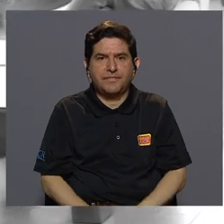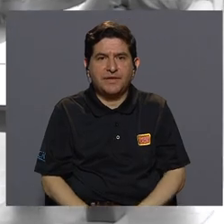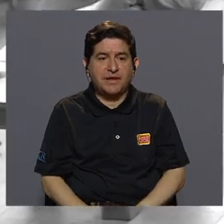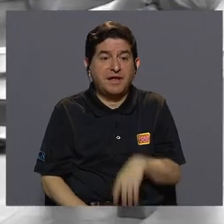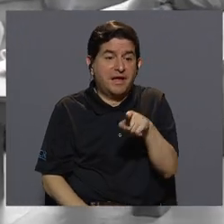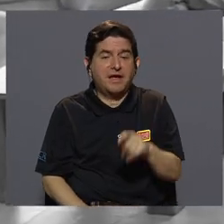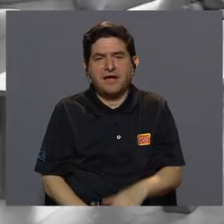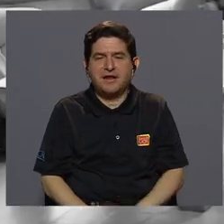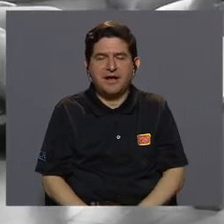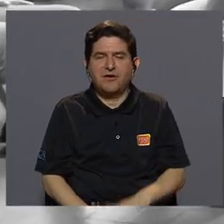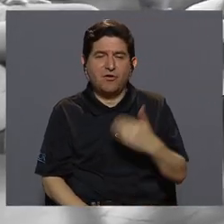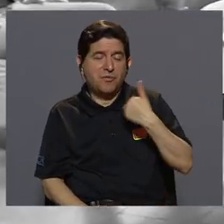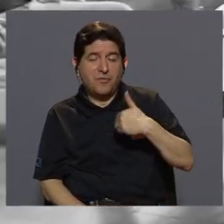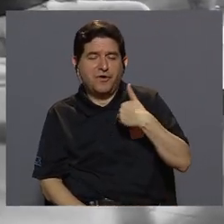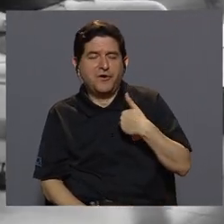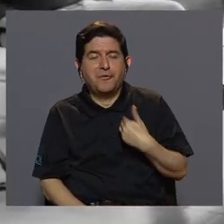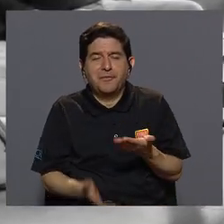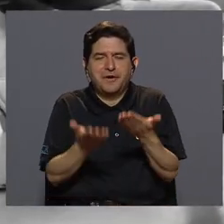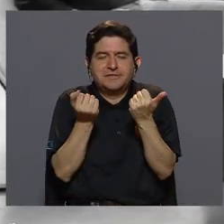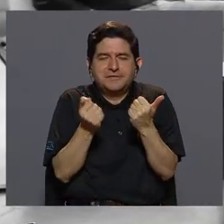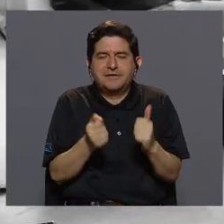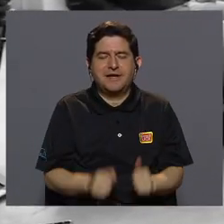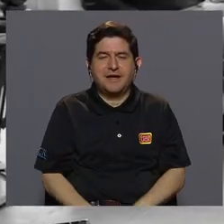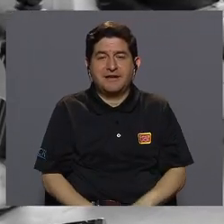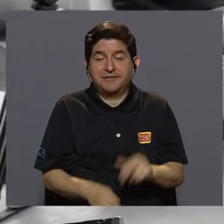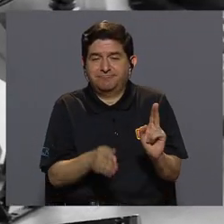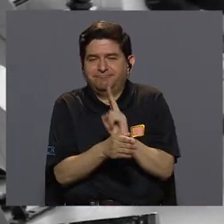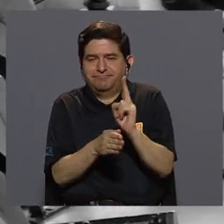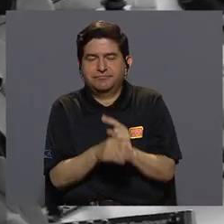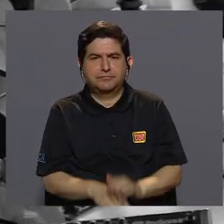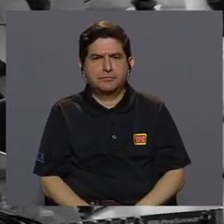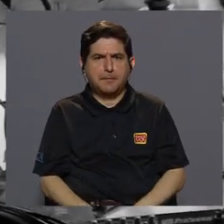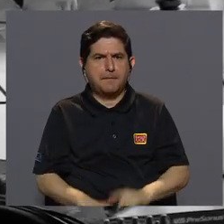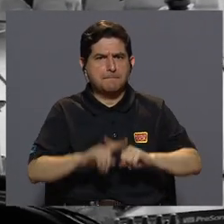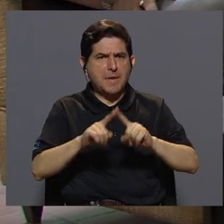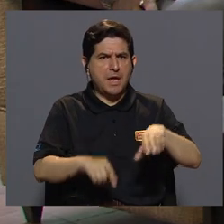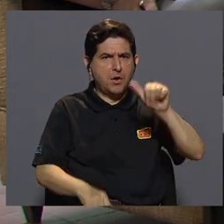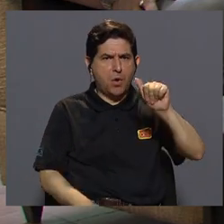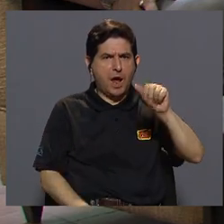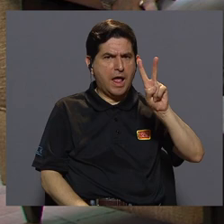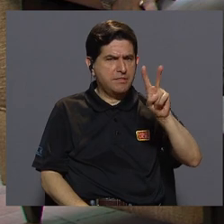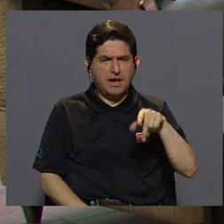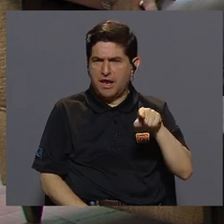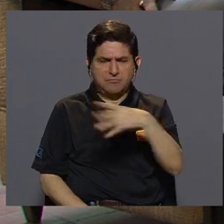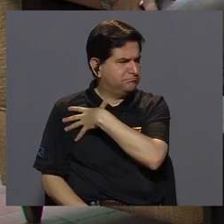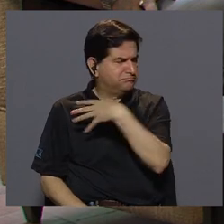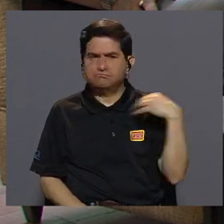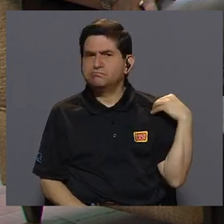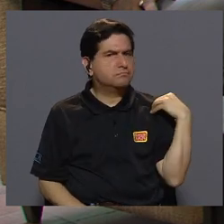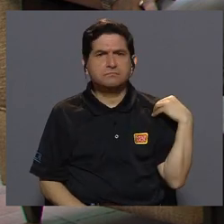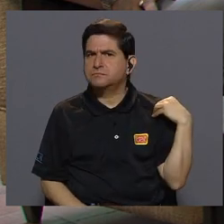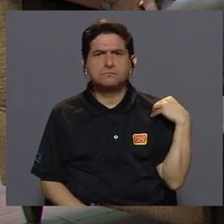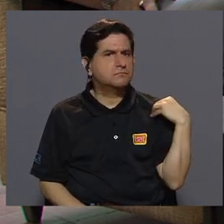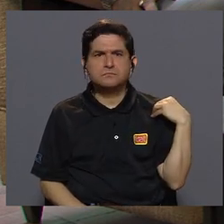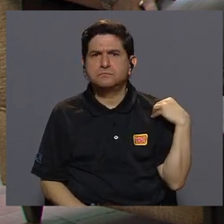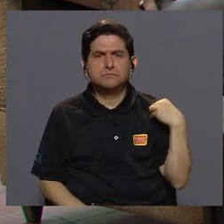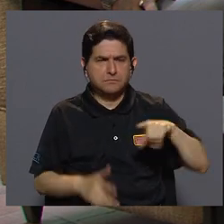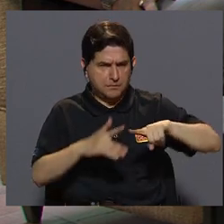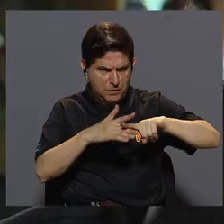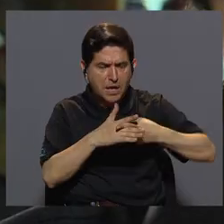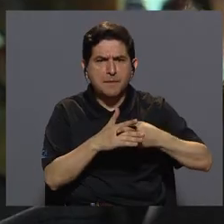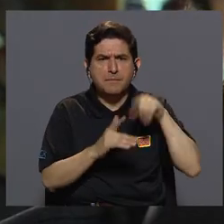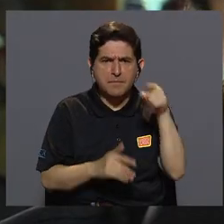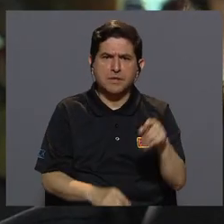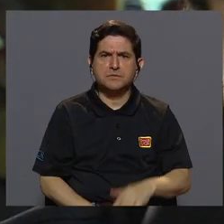el plato servido para estos hombres que llegaban. Y entonces a Andrea no le gustaba eso. Y ella